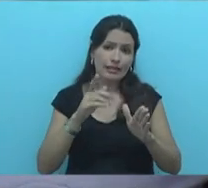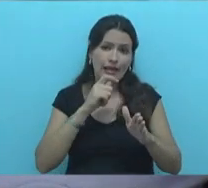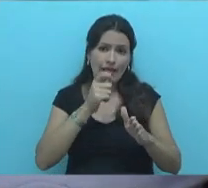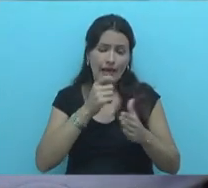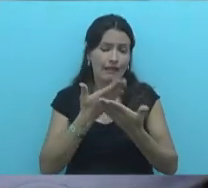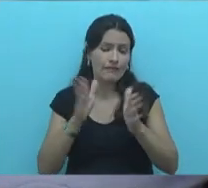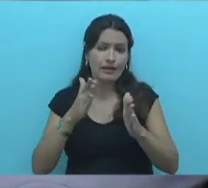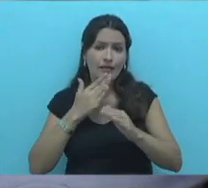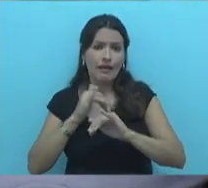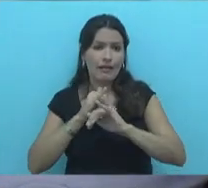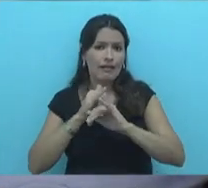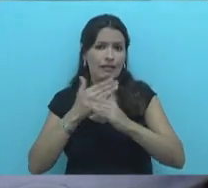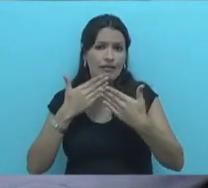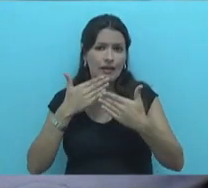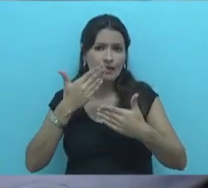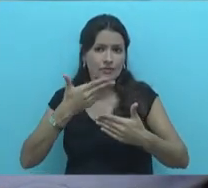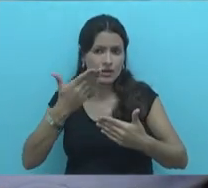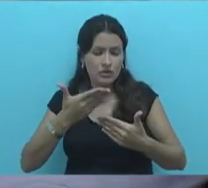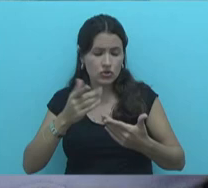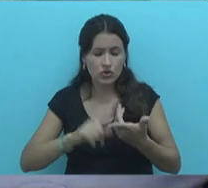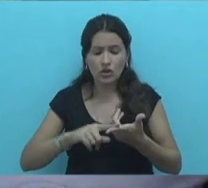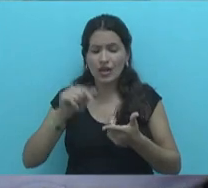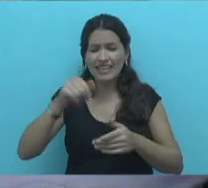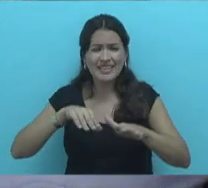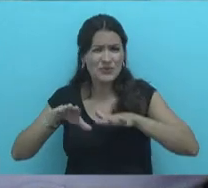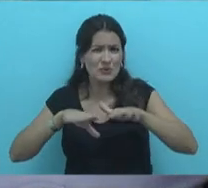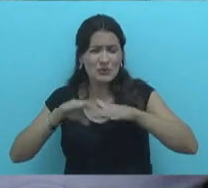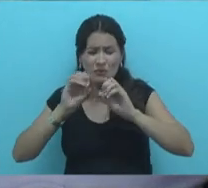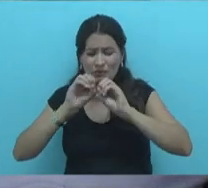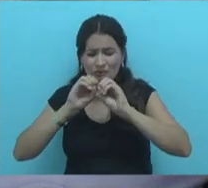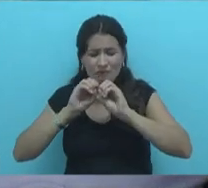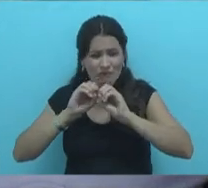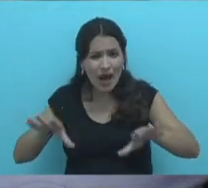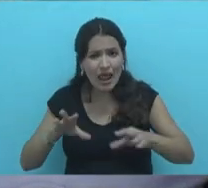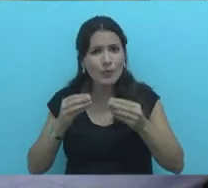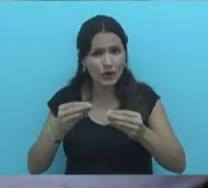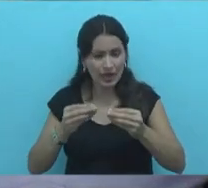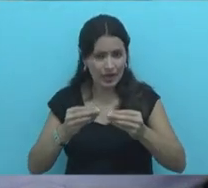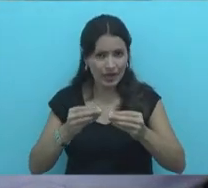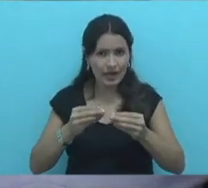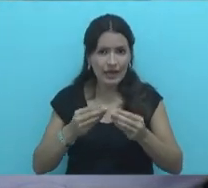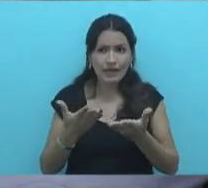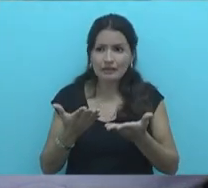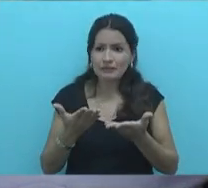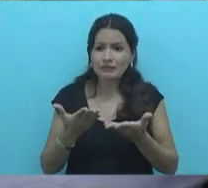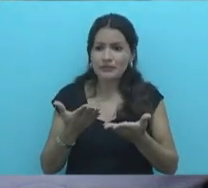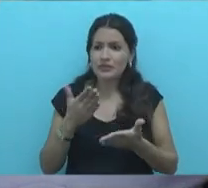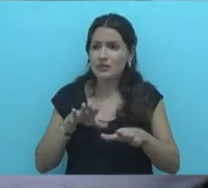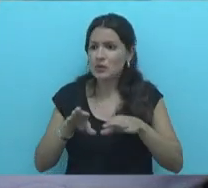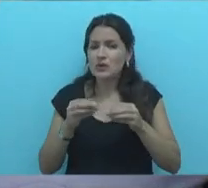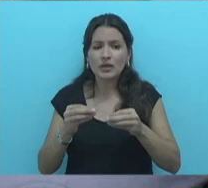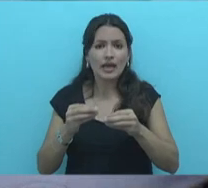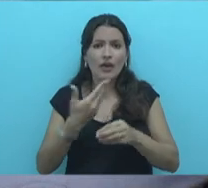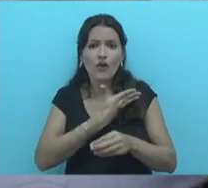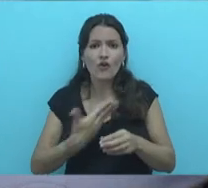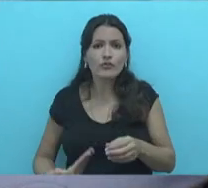gravísimo, no solo por la libertad de expresión, sino por lo que materialmente sucede, que tenemos un Estado